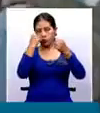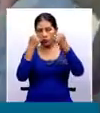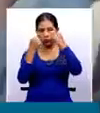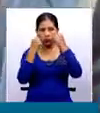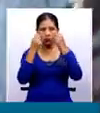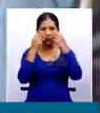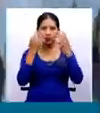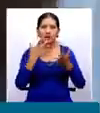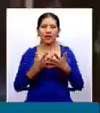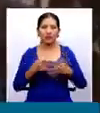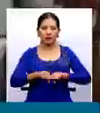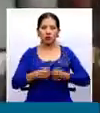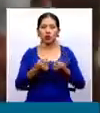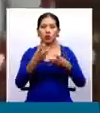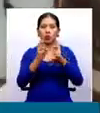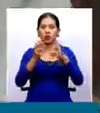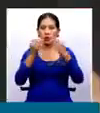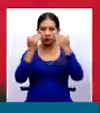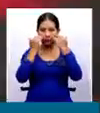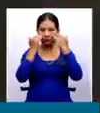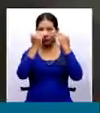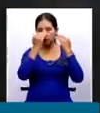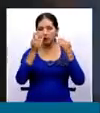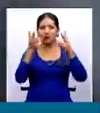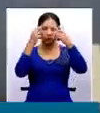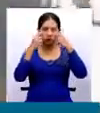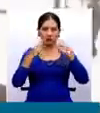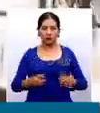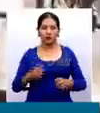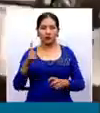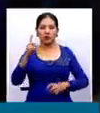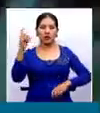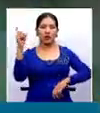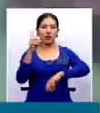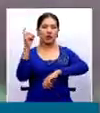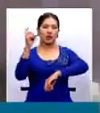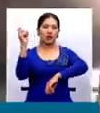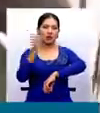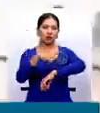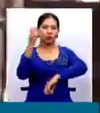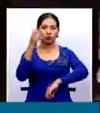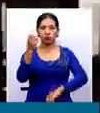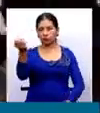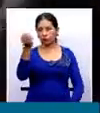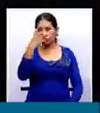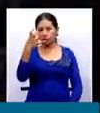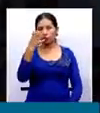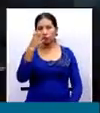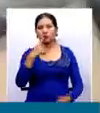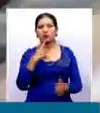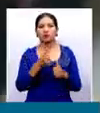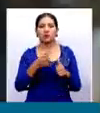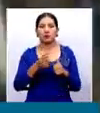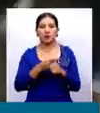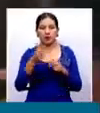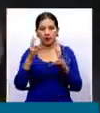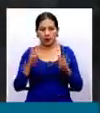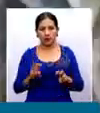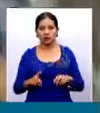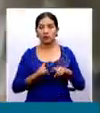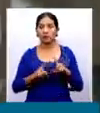existen fracturas, estaban a la espera de los resultados de los análisis, de los exámenes de radiografía. En realidad